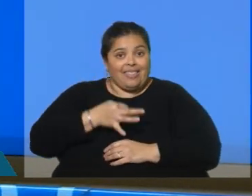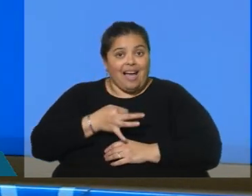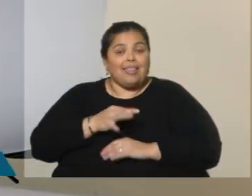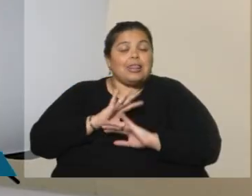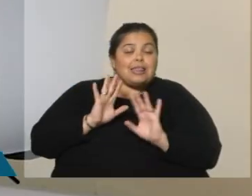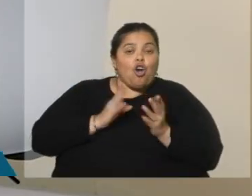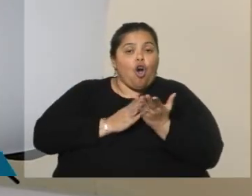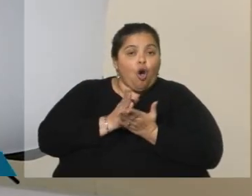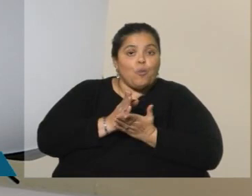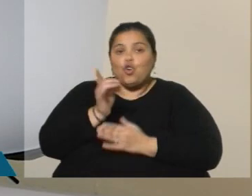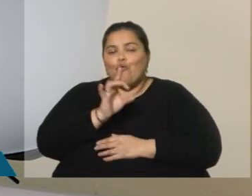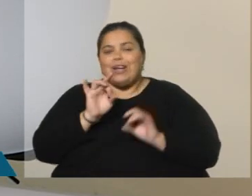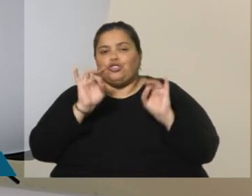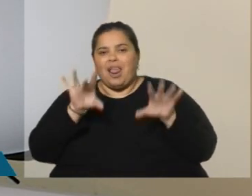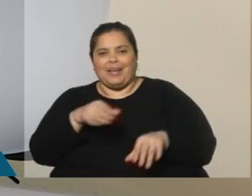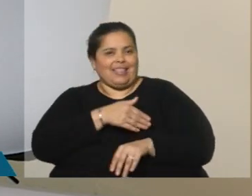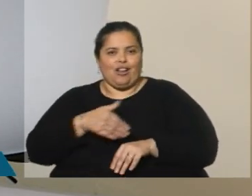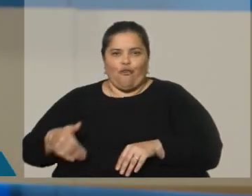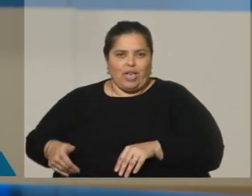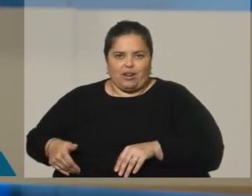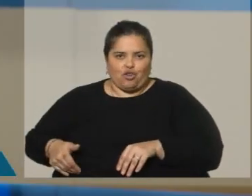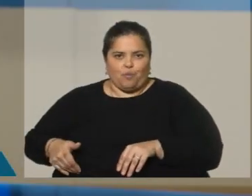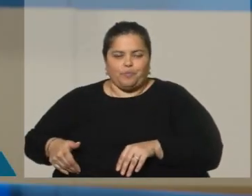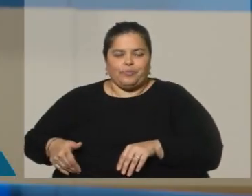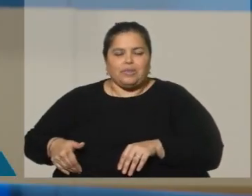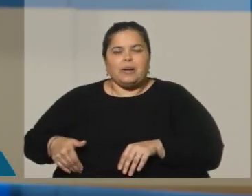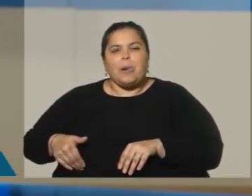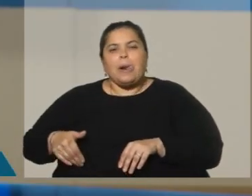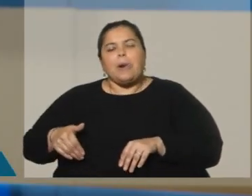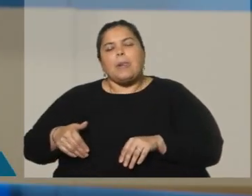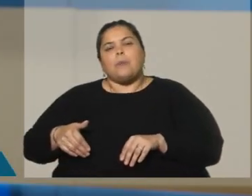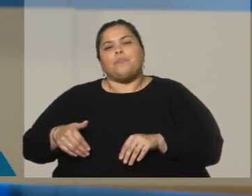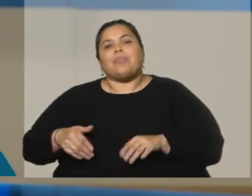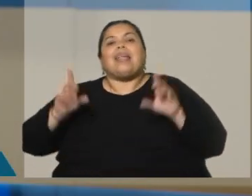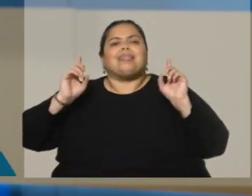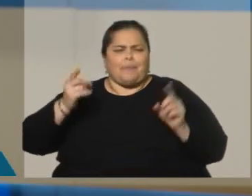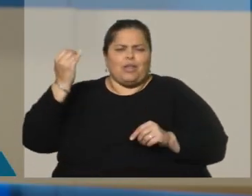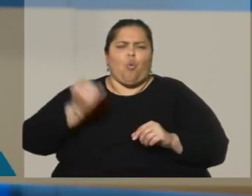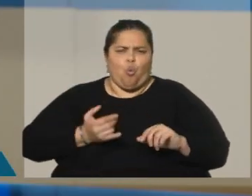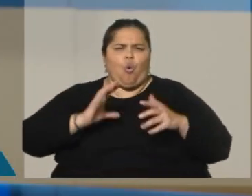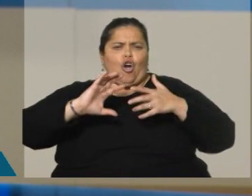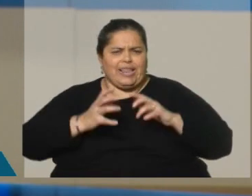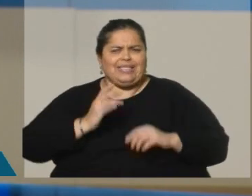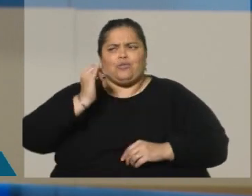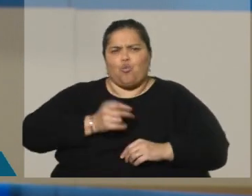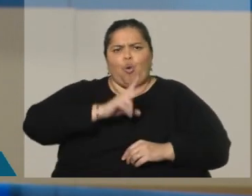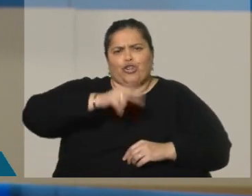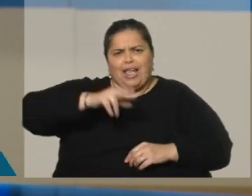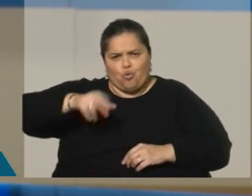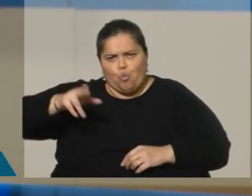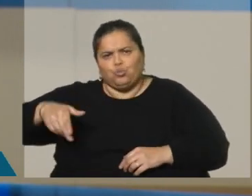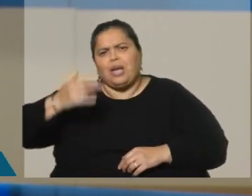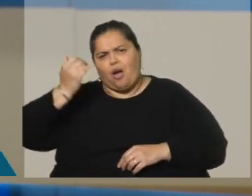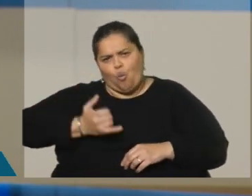el gobierno porque una de las no solamente el gobierno aunque también hubo crisis y hubo renuncias no y